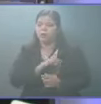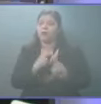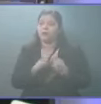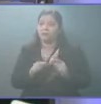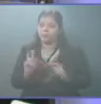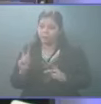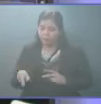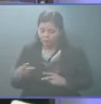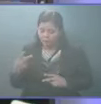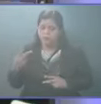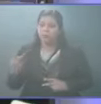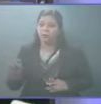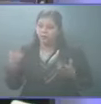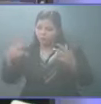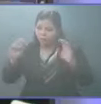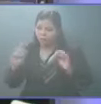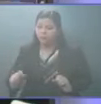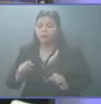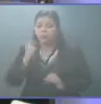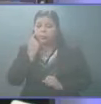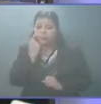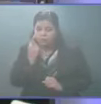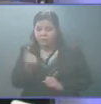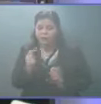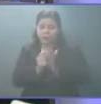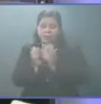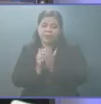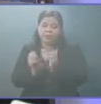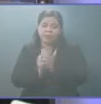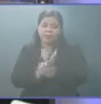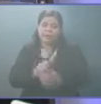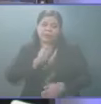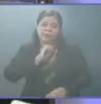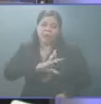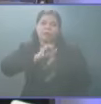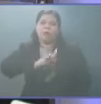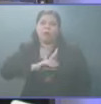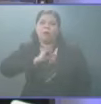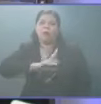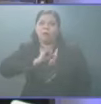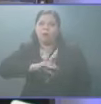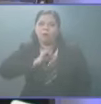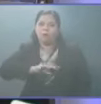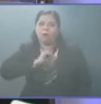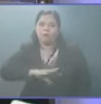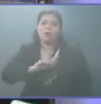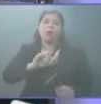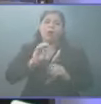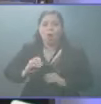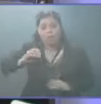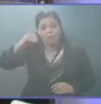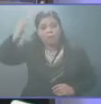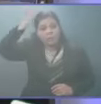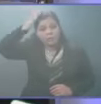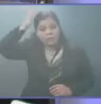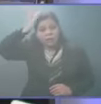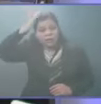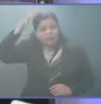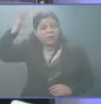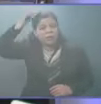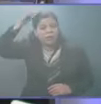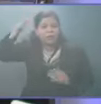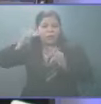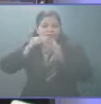segundo lugar, se puede ver mucho crisis hipertensiva, mucho derrame o ACV secundario a la